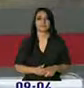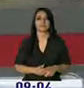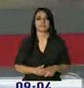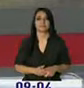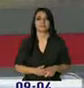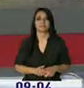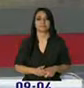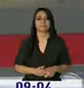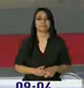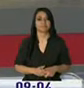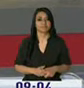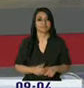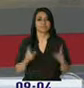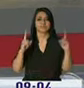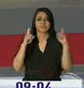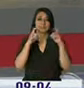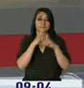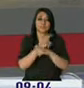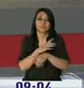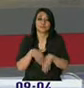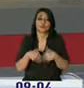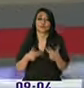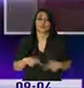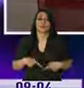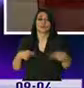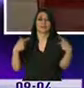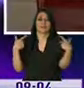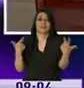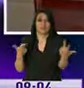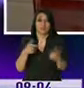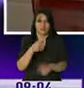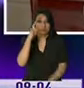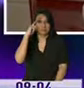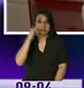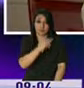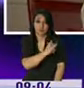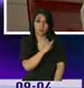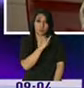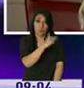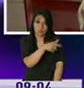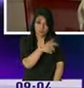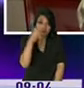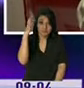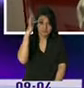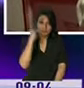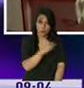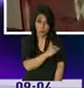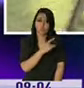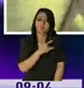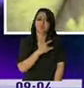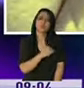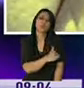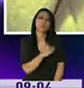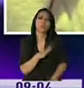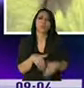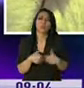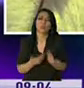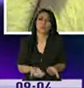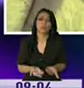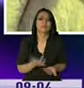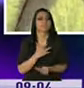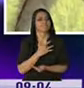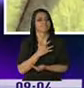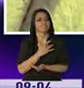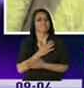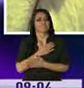Qué duro es que te corten las alas, ¿no? Se han puesto ustedes un rato en los pies de esta vecina que lamentablemente, pues